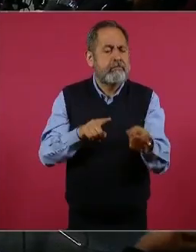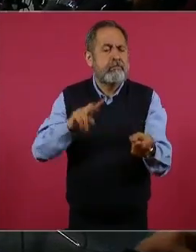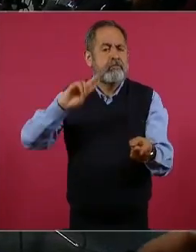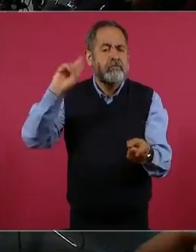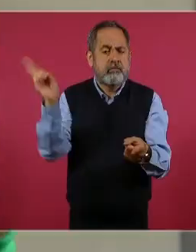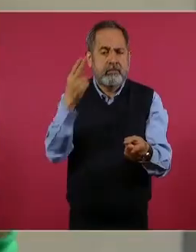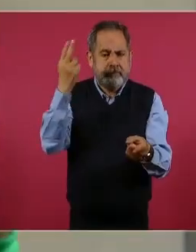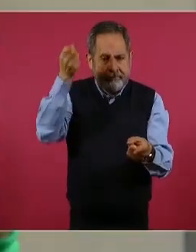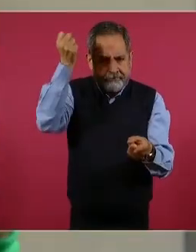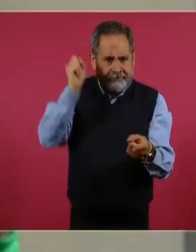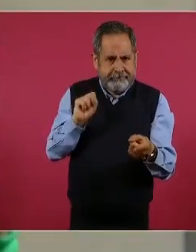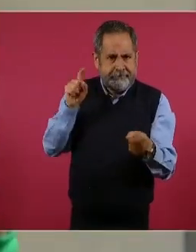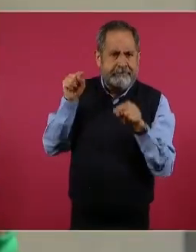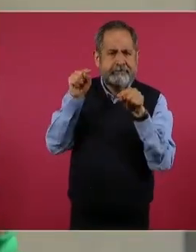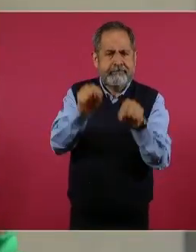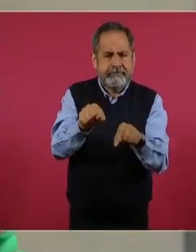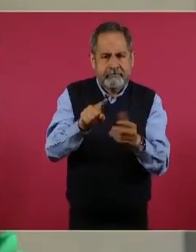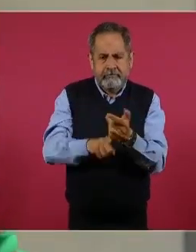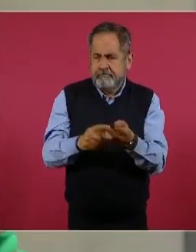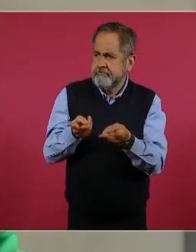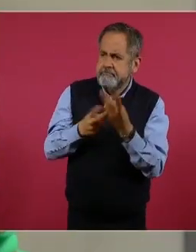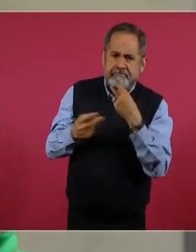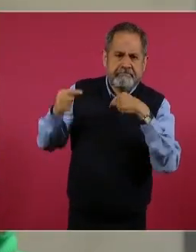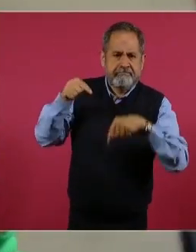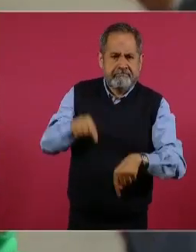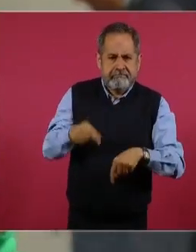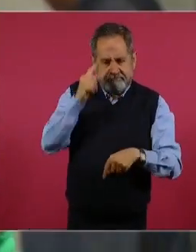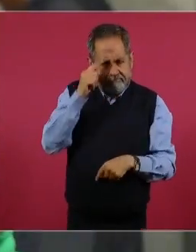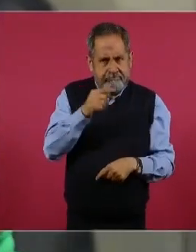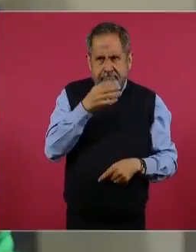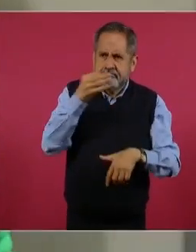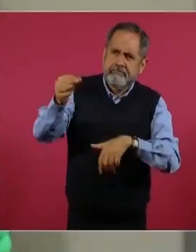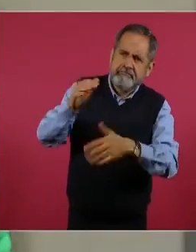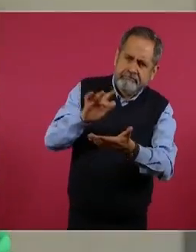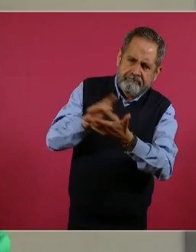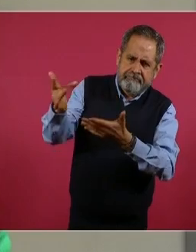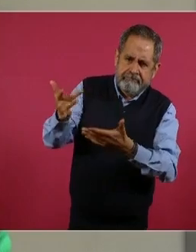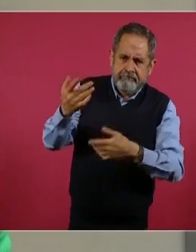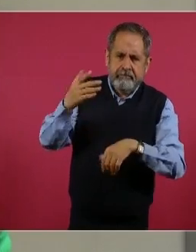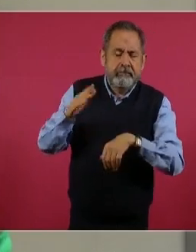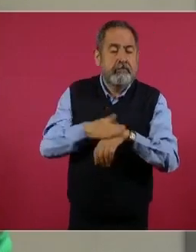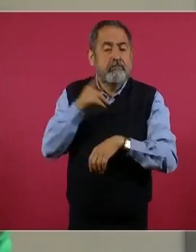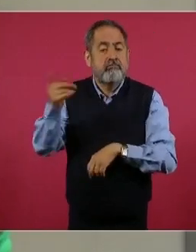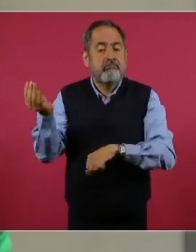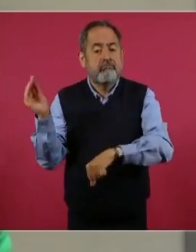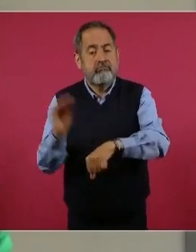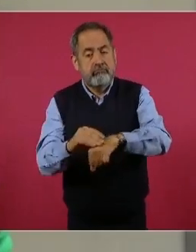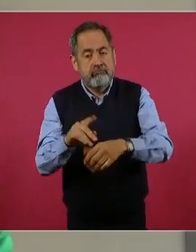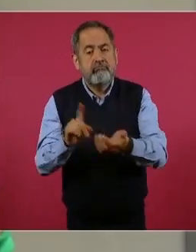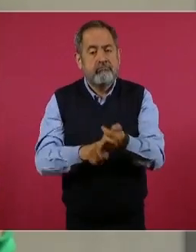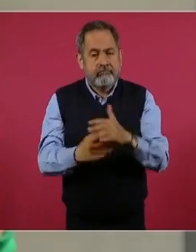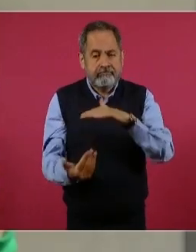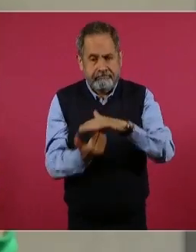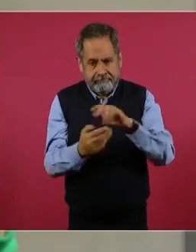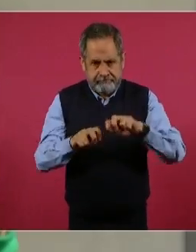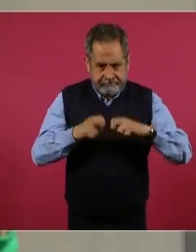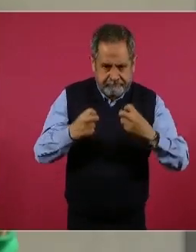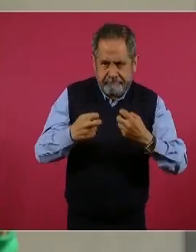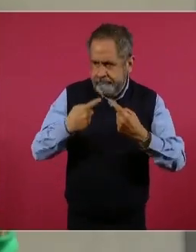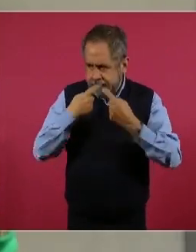de Sinaloa, quienes vienen a darle un agradecimiento por haber establecido lo de las mesas de diálogo